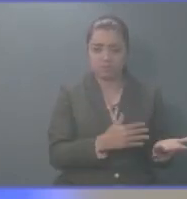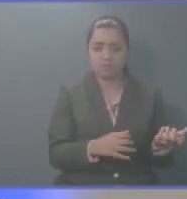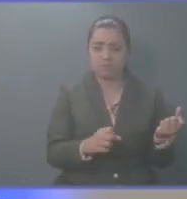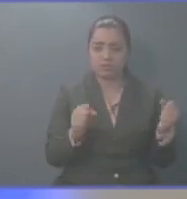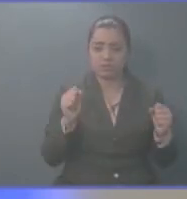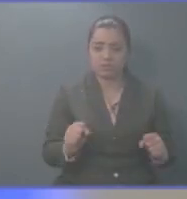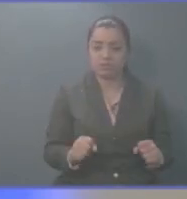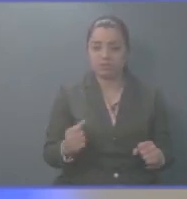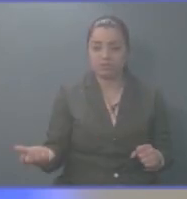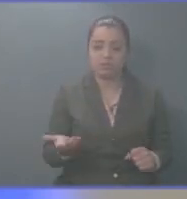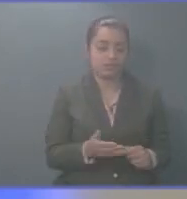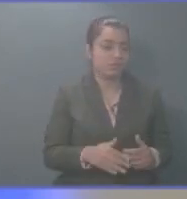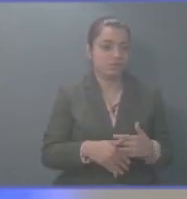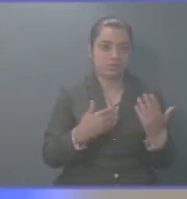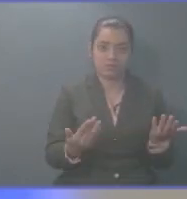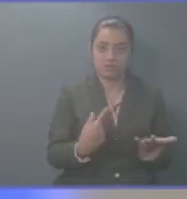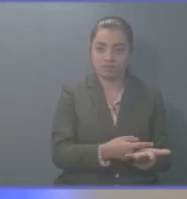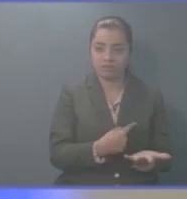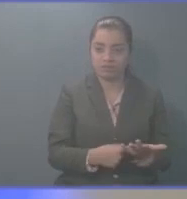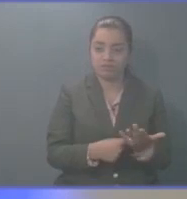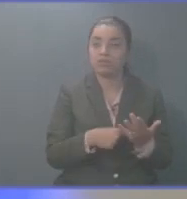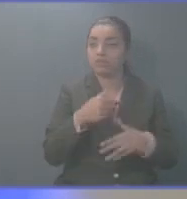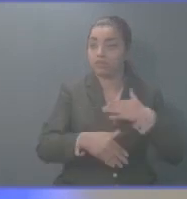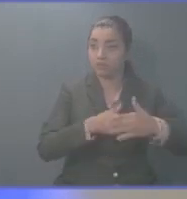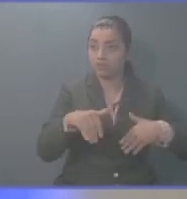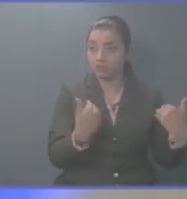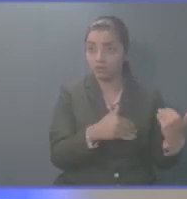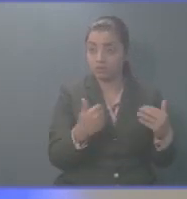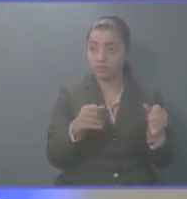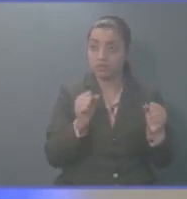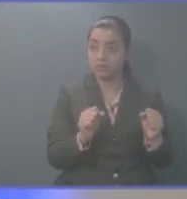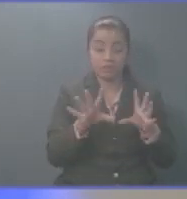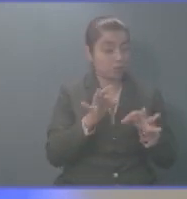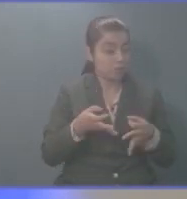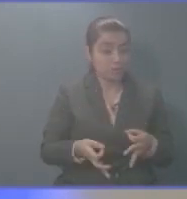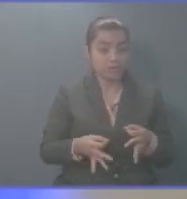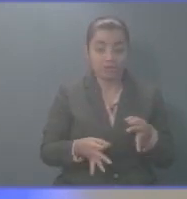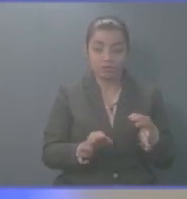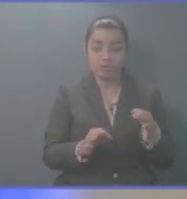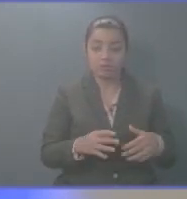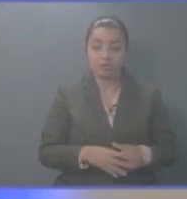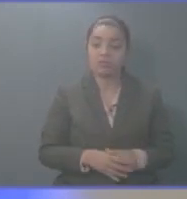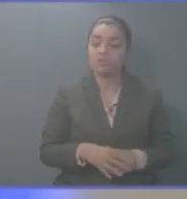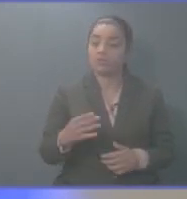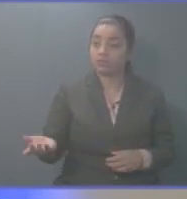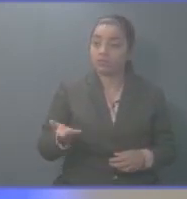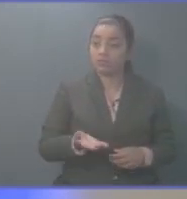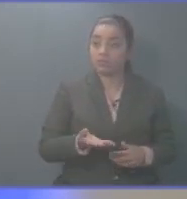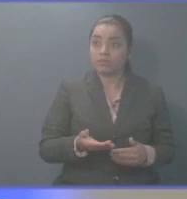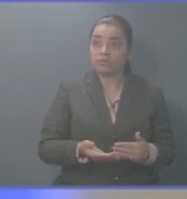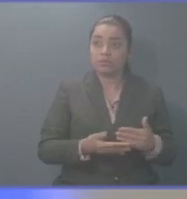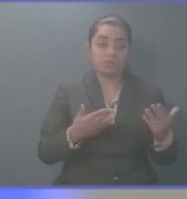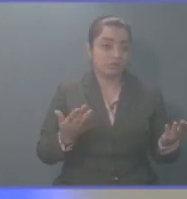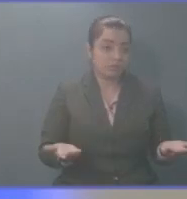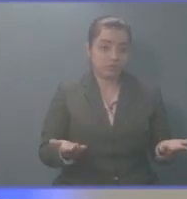tenemos que asumir nuestro grado de responsabilidad de alguna manera, y quien no lo quiera asumir creo que está mal o vive en